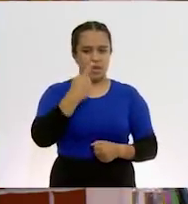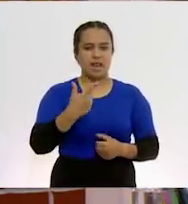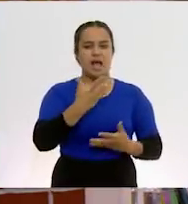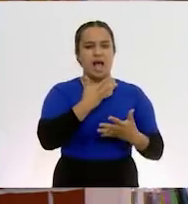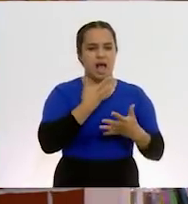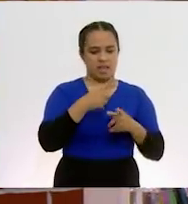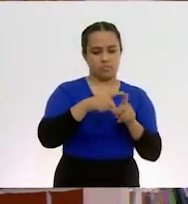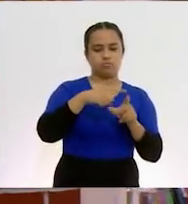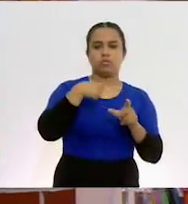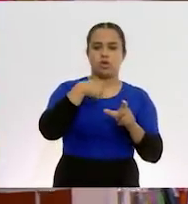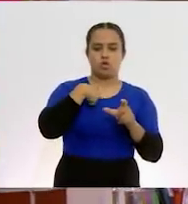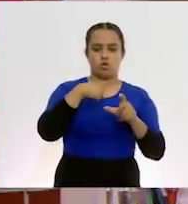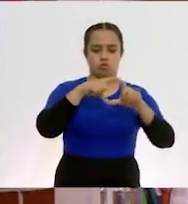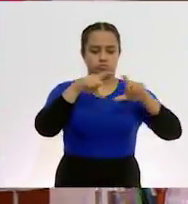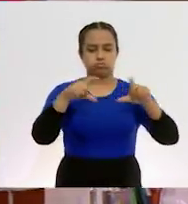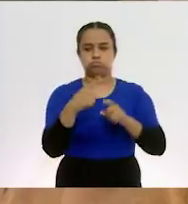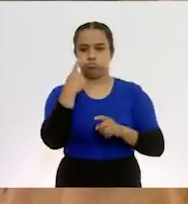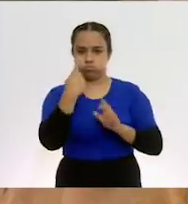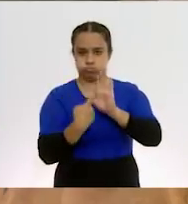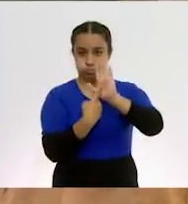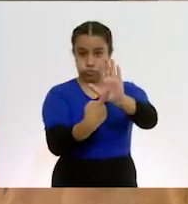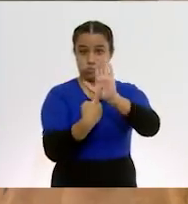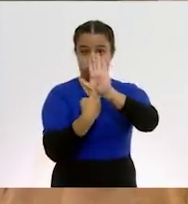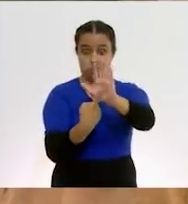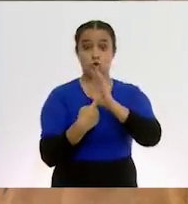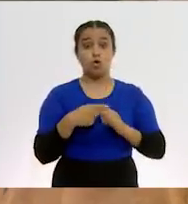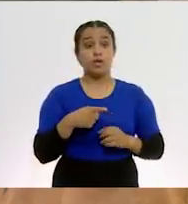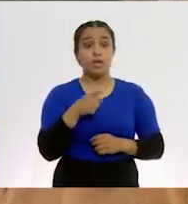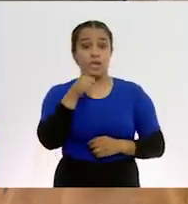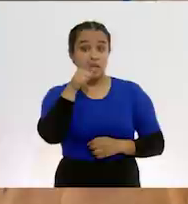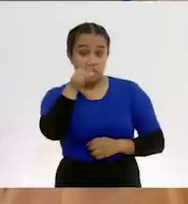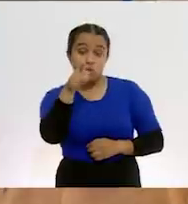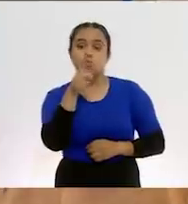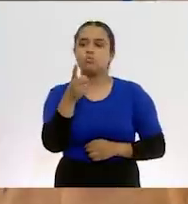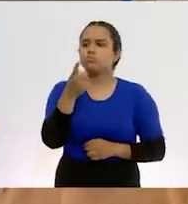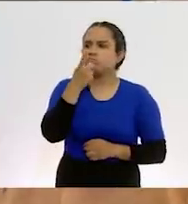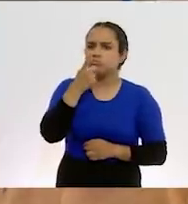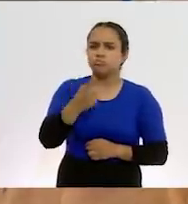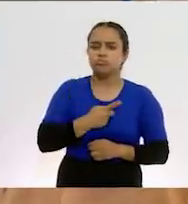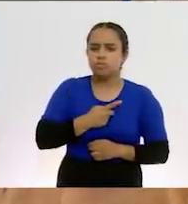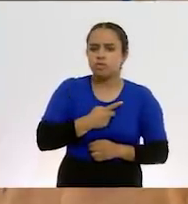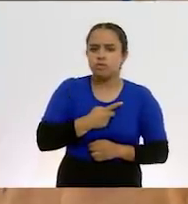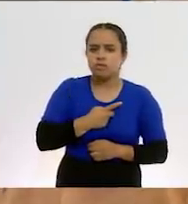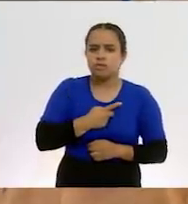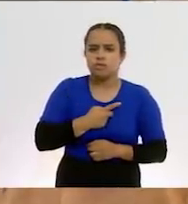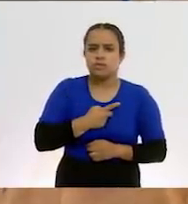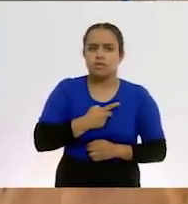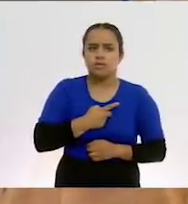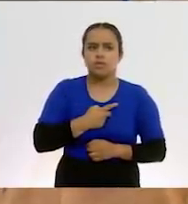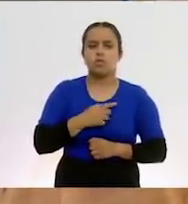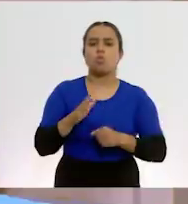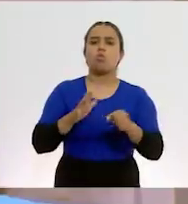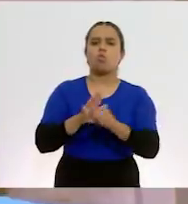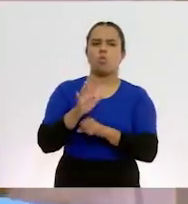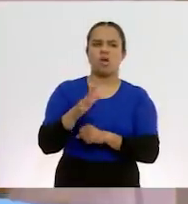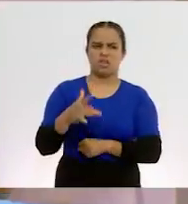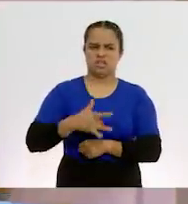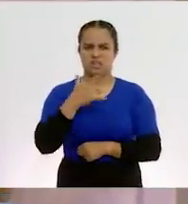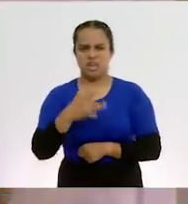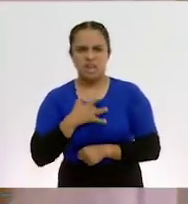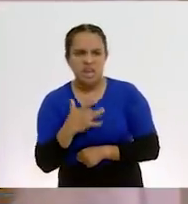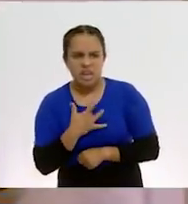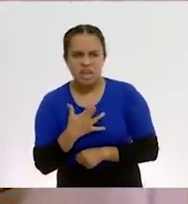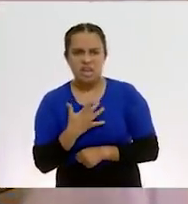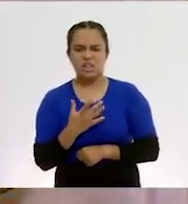ciertas tarjetitas. Uh-huh. Y de acuerdo a esas tarjetitas, pues tú me vas a decir qué es lo que tú sientes o qué es lo